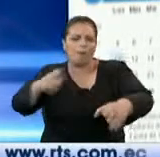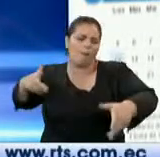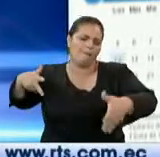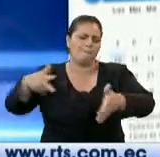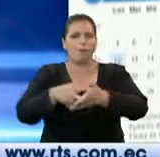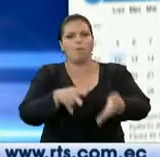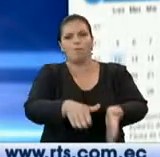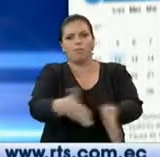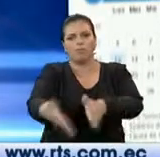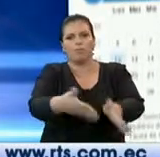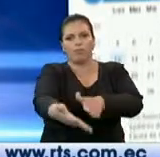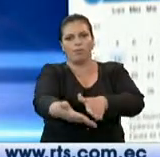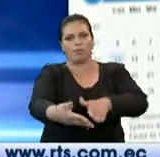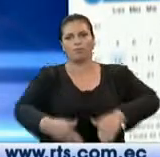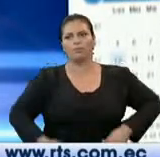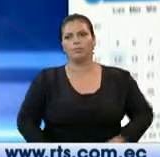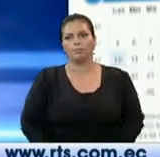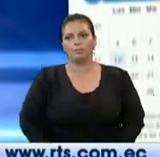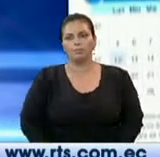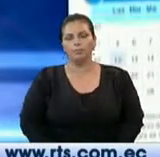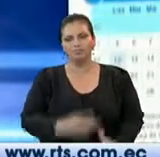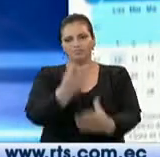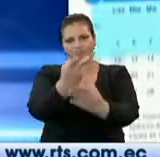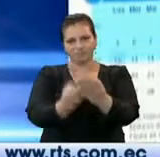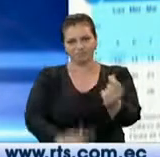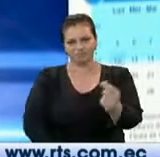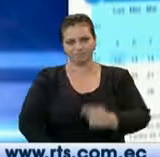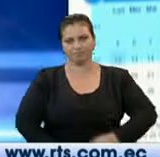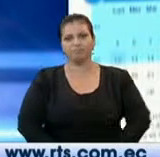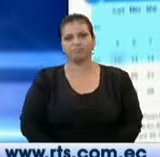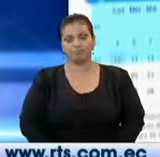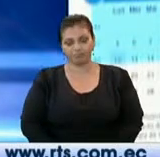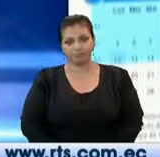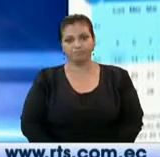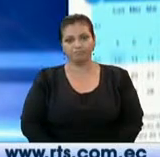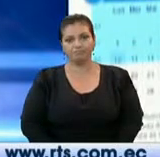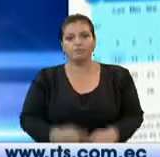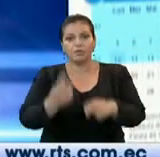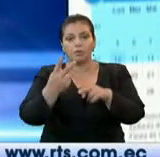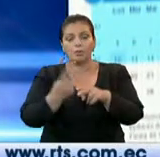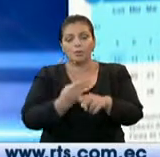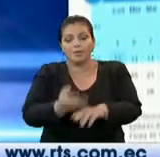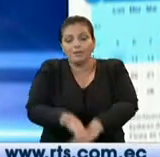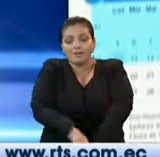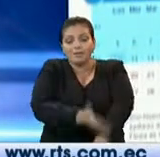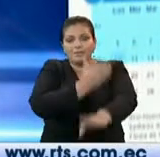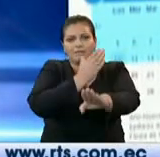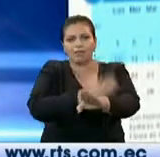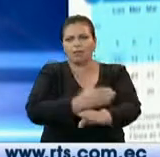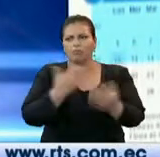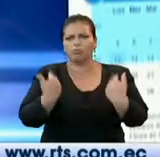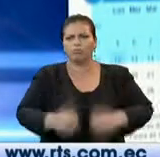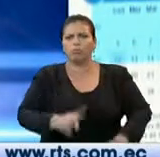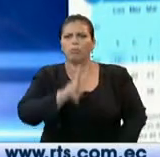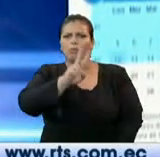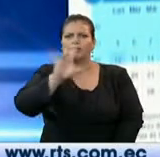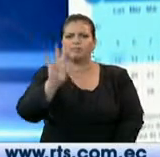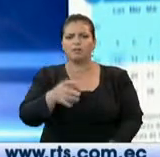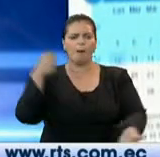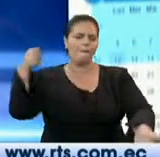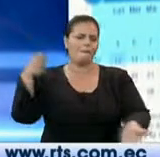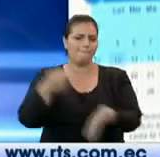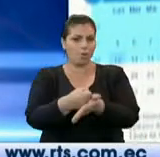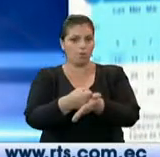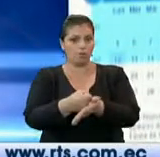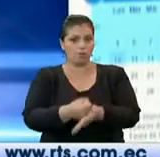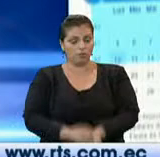en autopista, mientras que en los últimos dos meses ya se contabilizan 27, según la ATM, ahora a cargo del tránsito en la